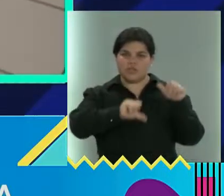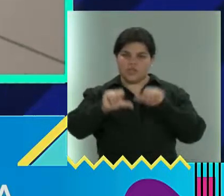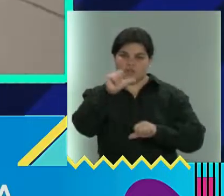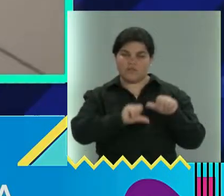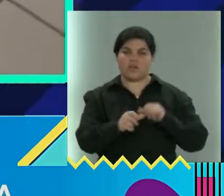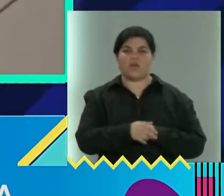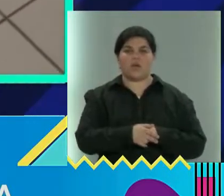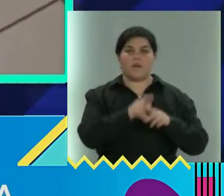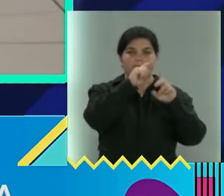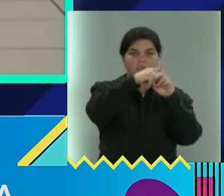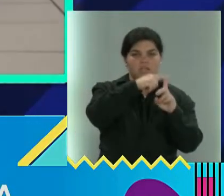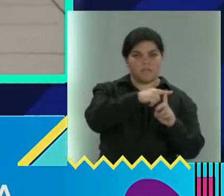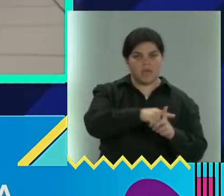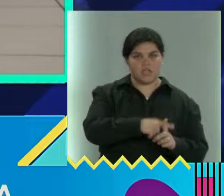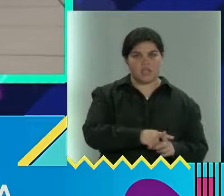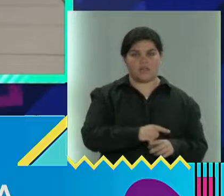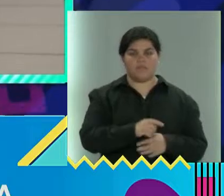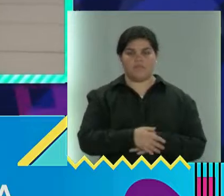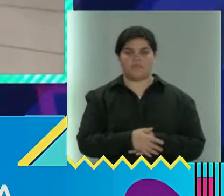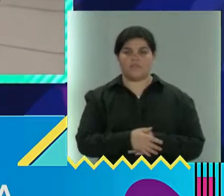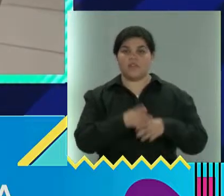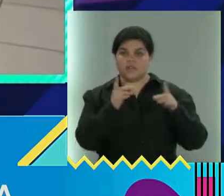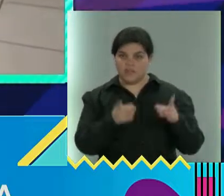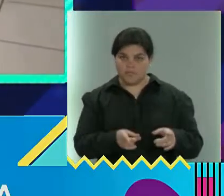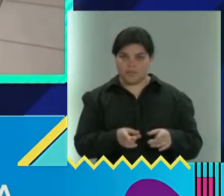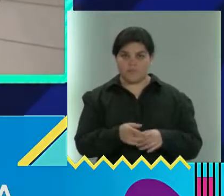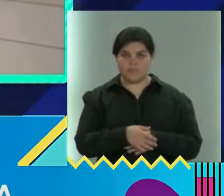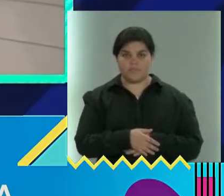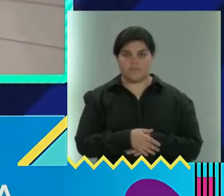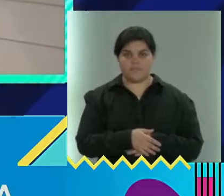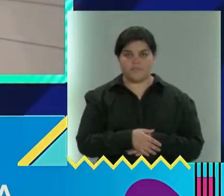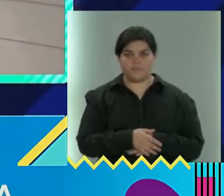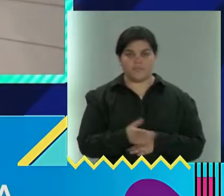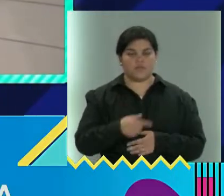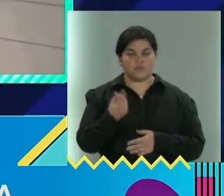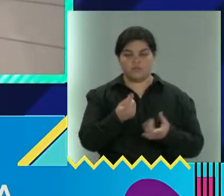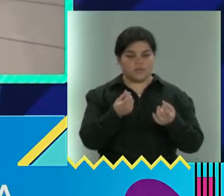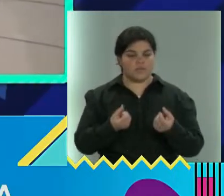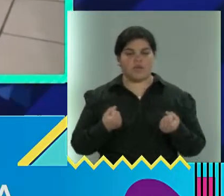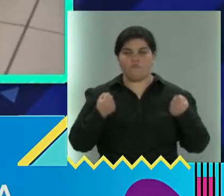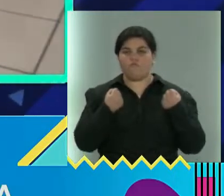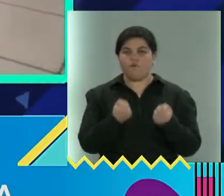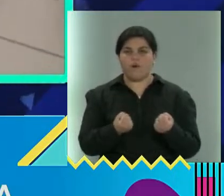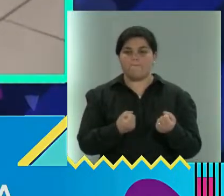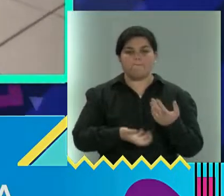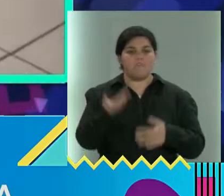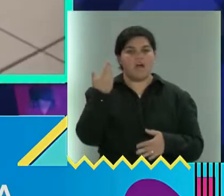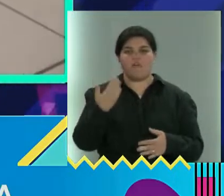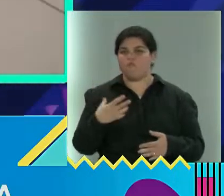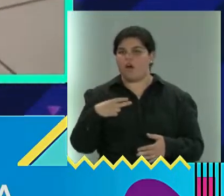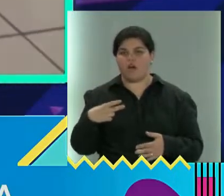matemática, y obviamente tenemos que fortalecer algunos aspectos que tienen que ver con